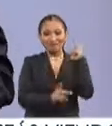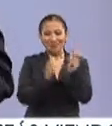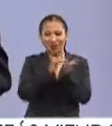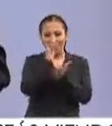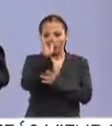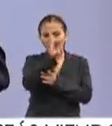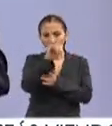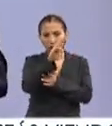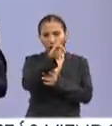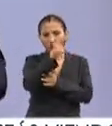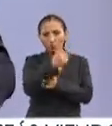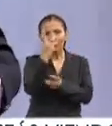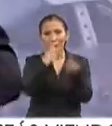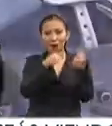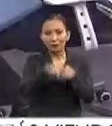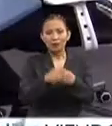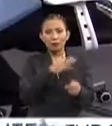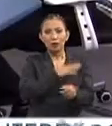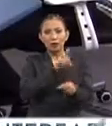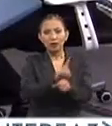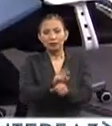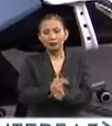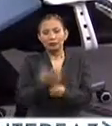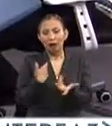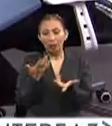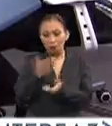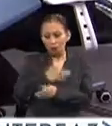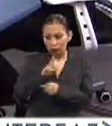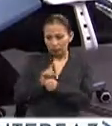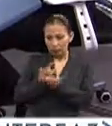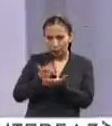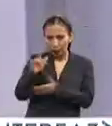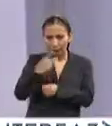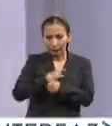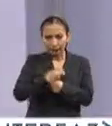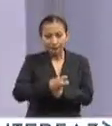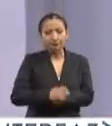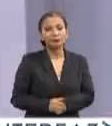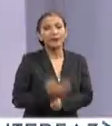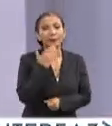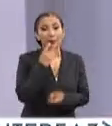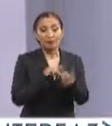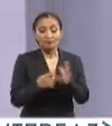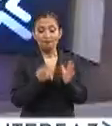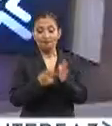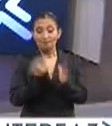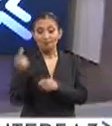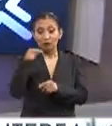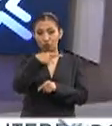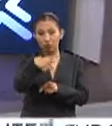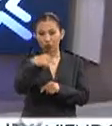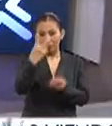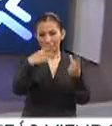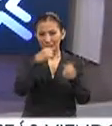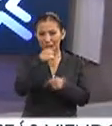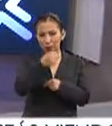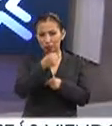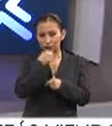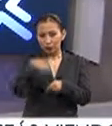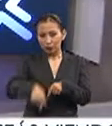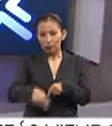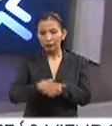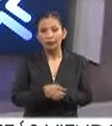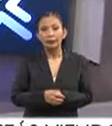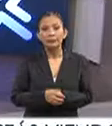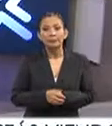gracias. Jorge Armando, muchas gracias por estar con nosotros. Muy buenos días. Al contrario, Mar, muy buenos días. Muchas gracias por invitarnos. Bienvenido, ya hemos tenido a varios colegas tuyos aquí con